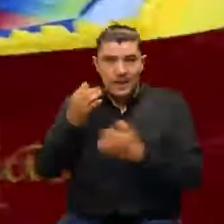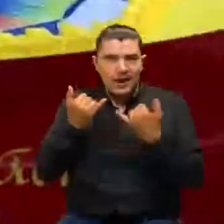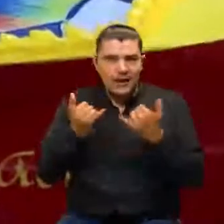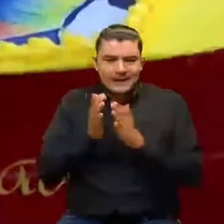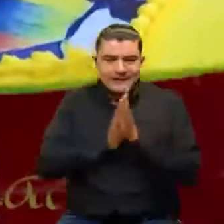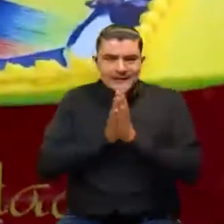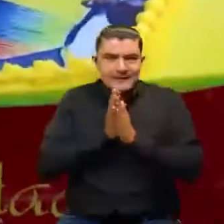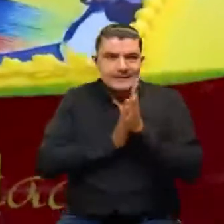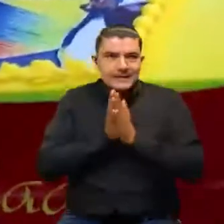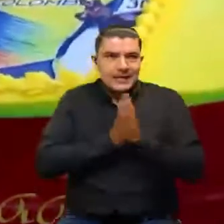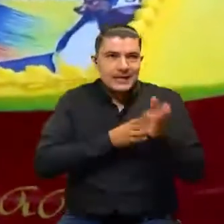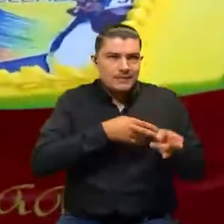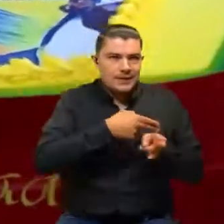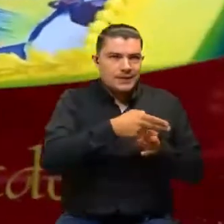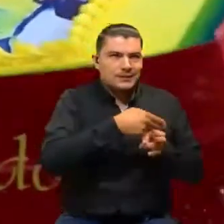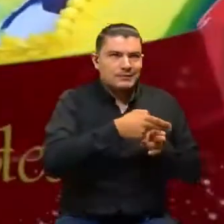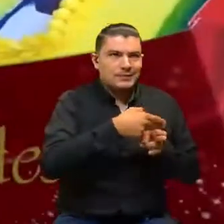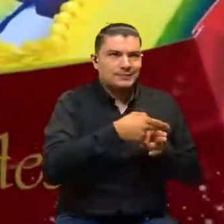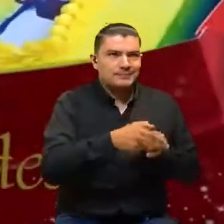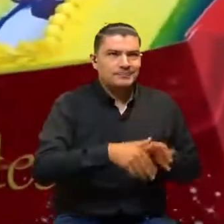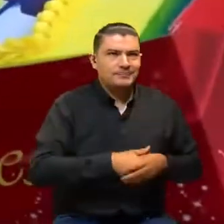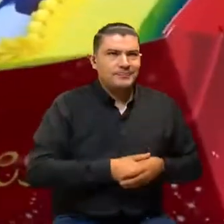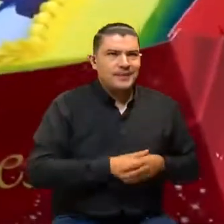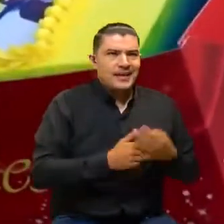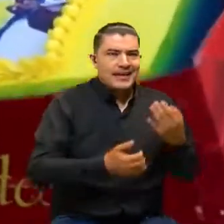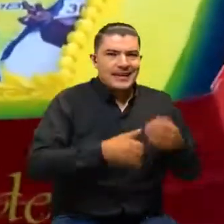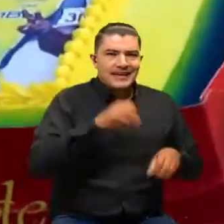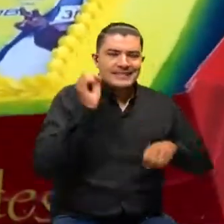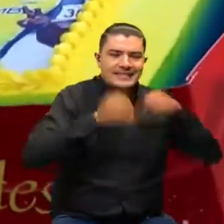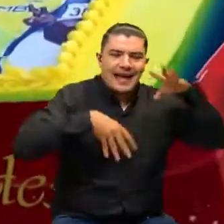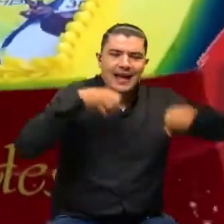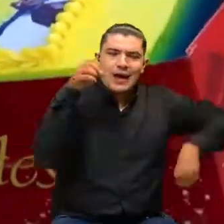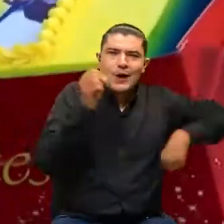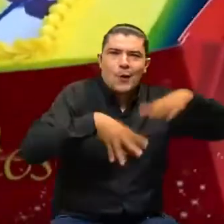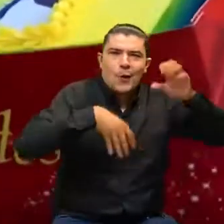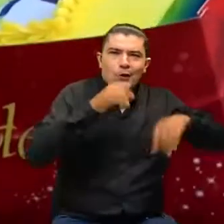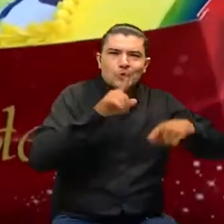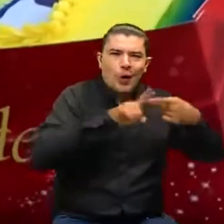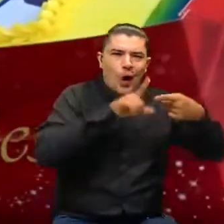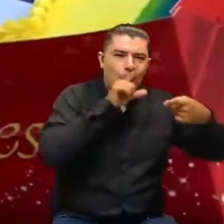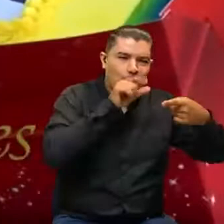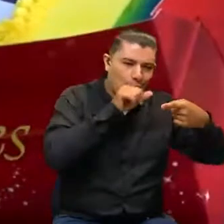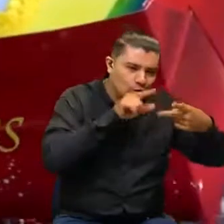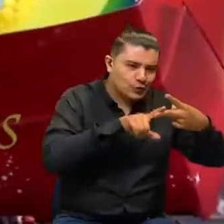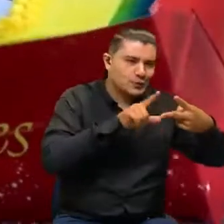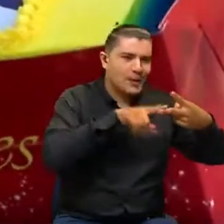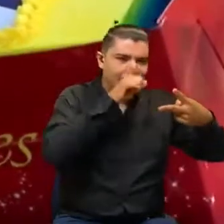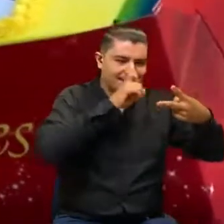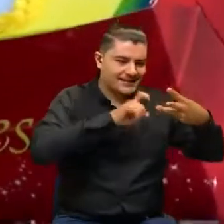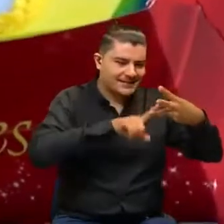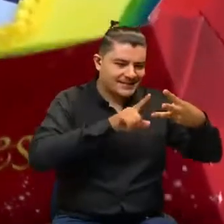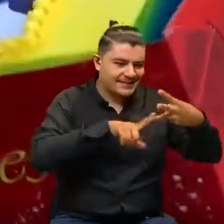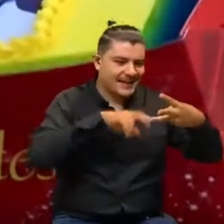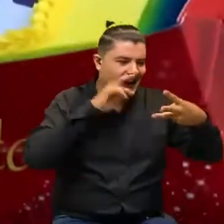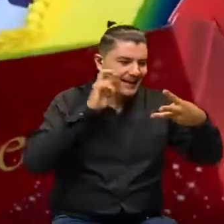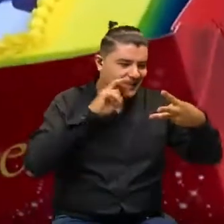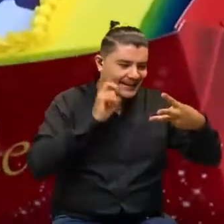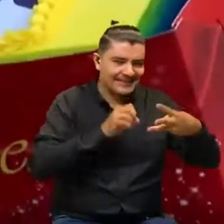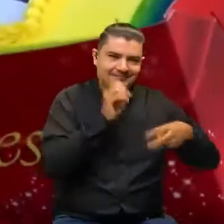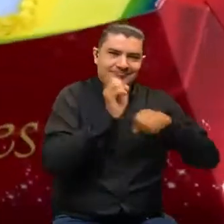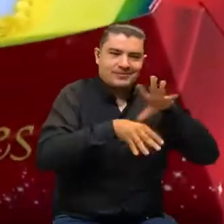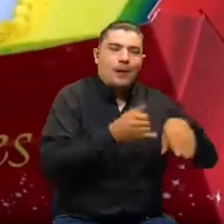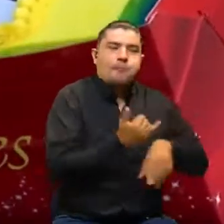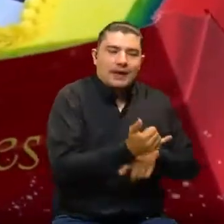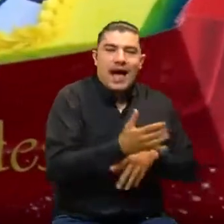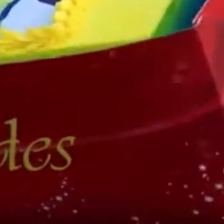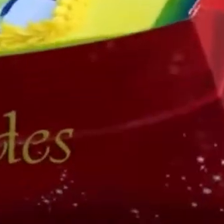Un sancocho trifásico. Tenemos una torta, digamos, una buena torta. Masato y buena bebida,